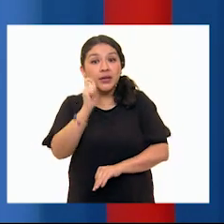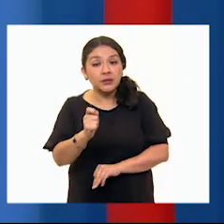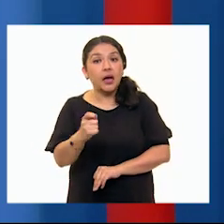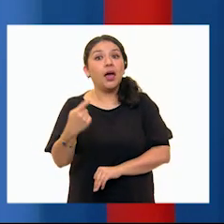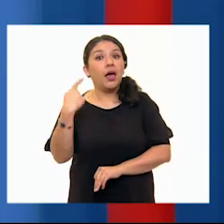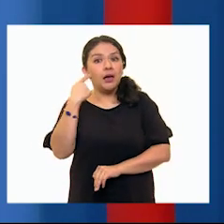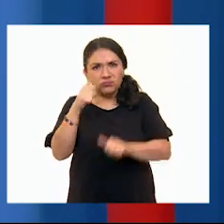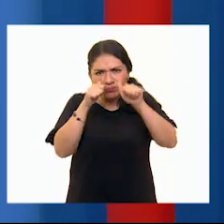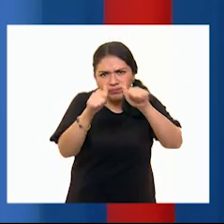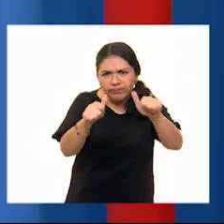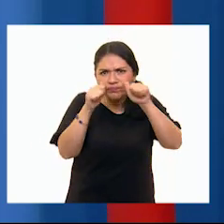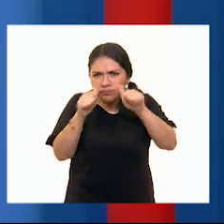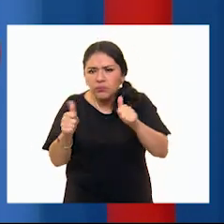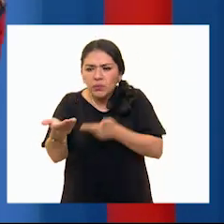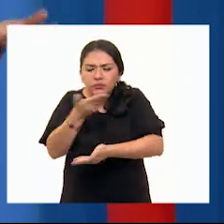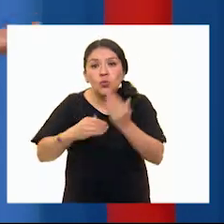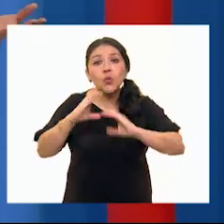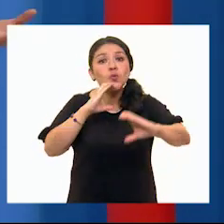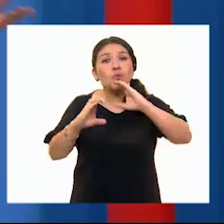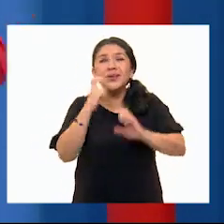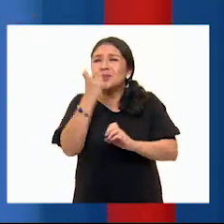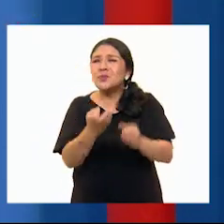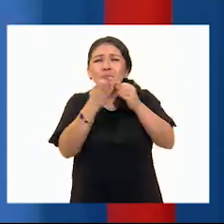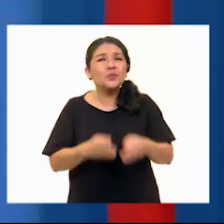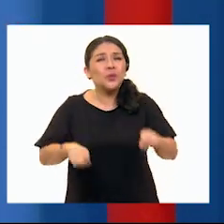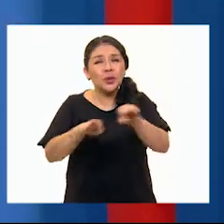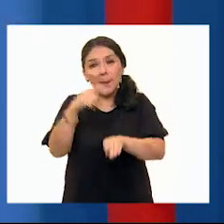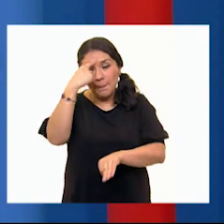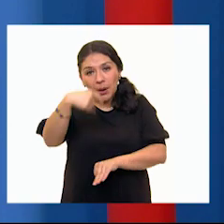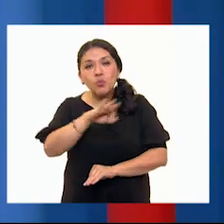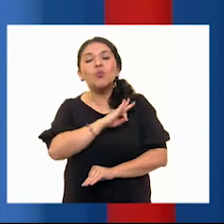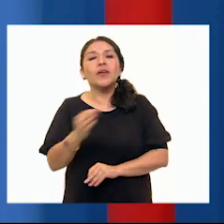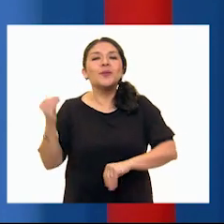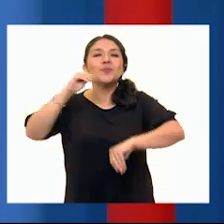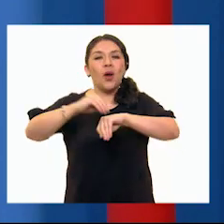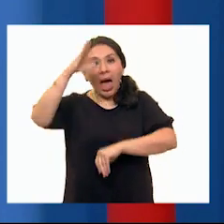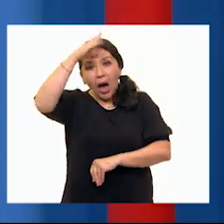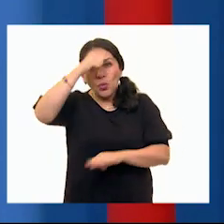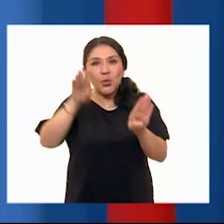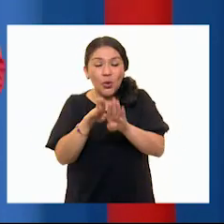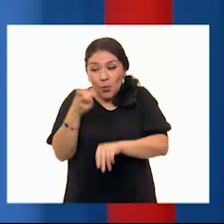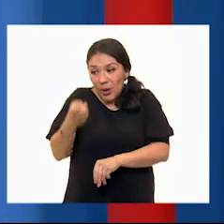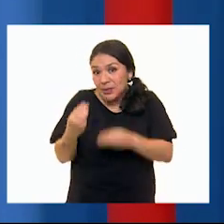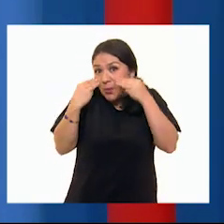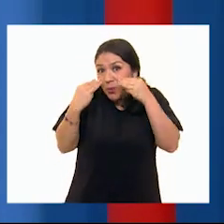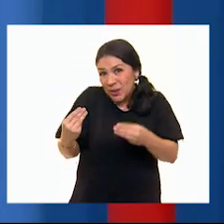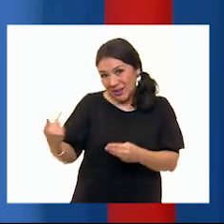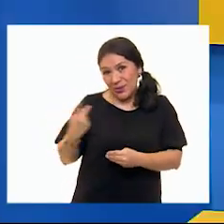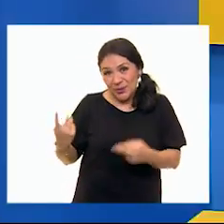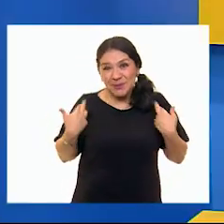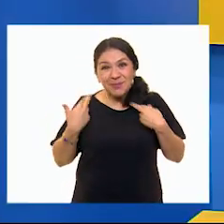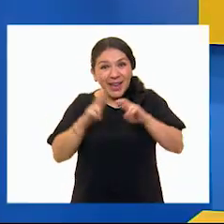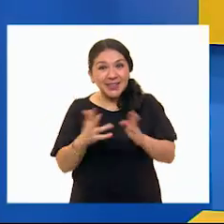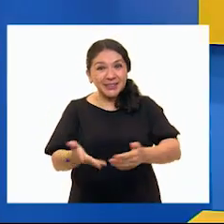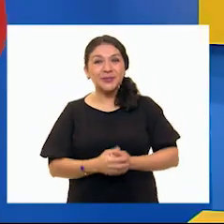escuchar y ser escuchado. Es fundamental para lograr acuerdos, como lo demostramos aquí el maestro Jorge y yo.